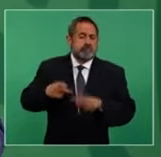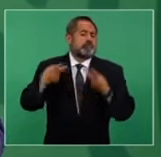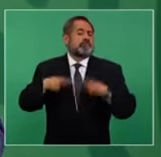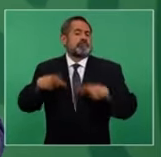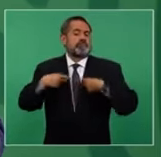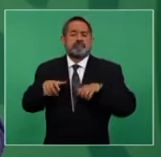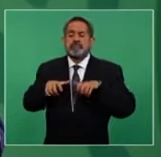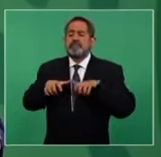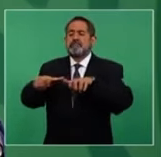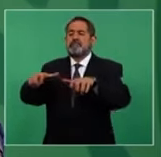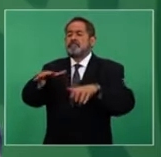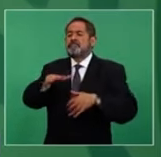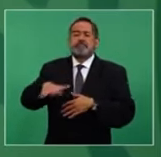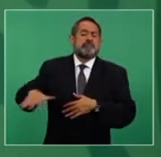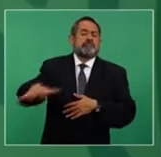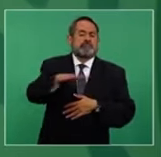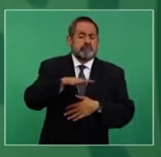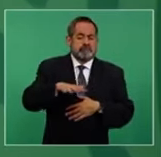Entonces,